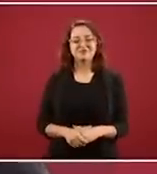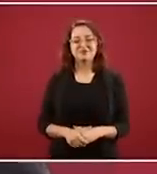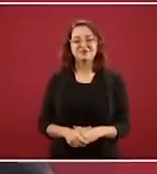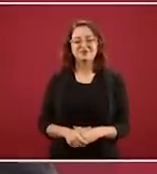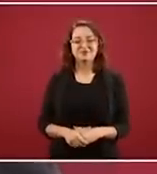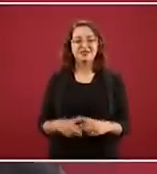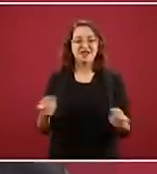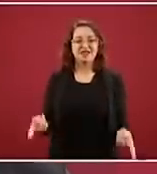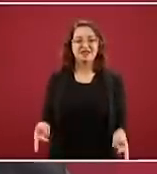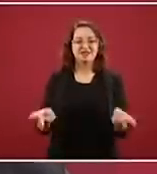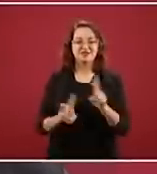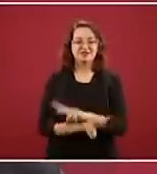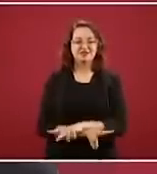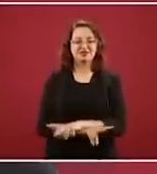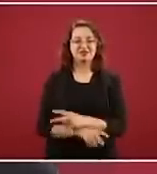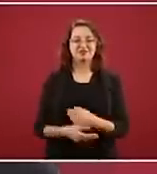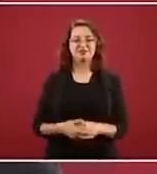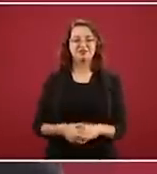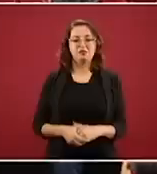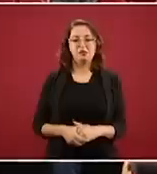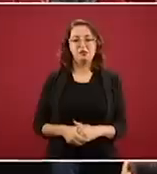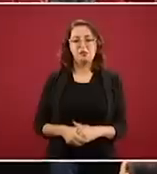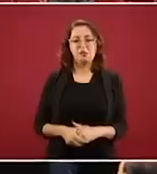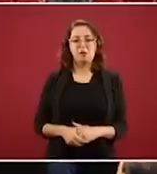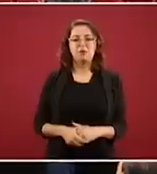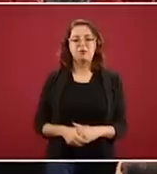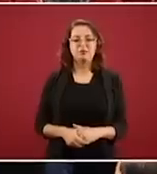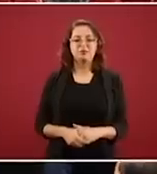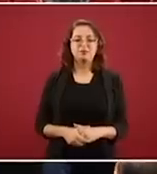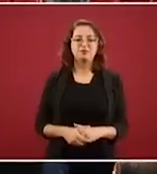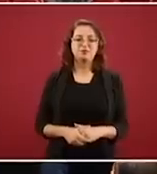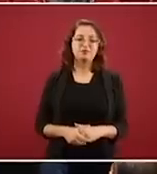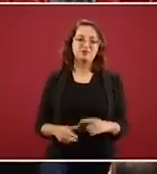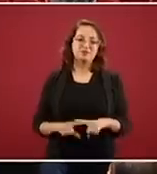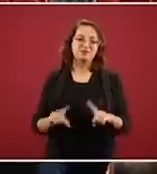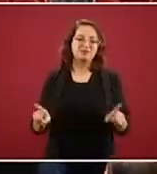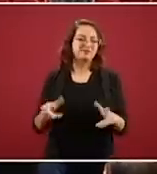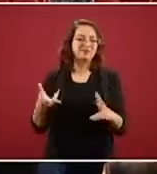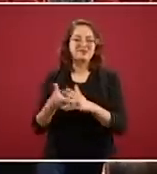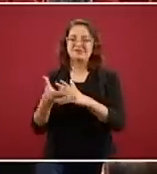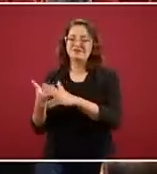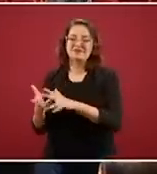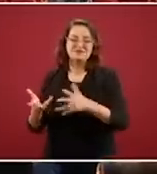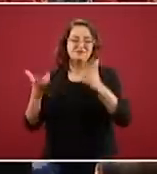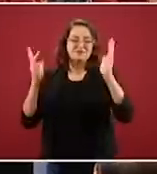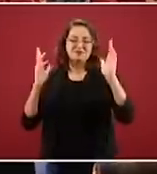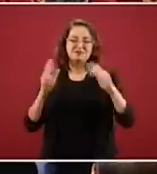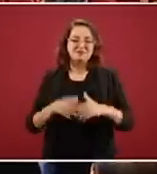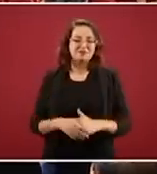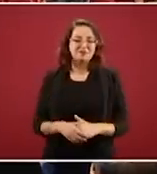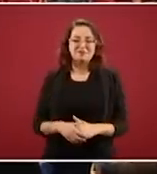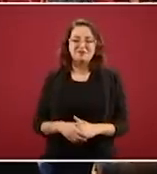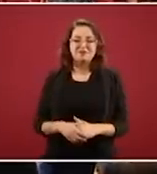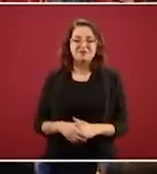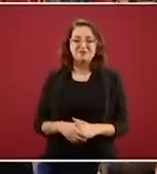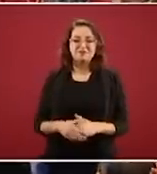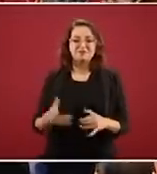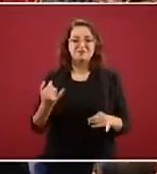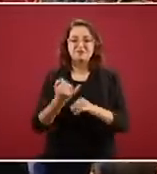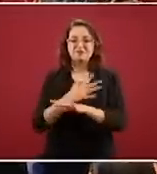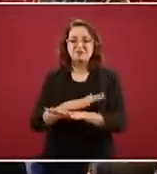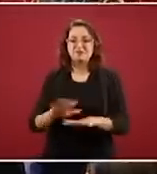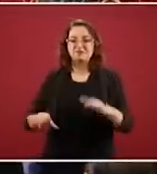Al revés de el caso de los homicidios. Todo esto porque